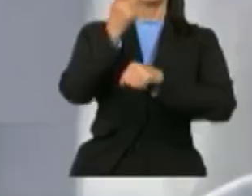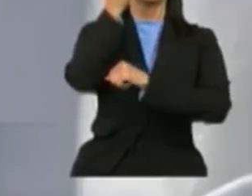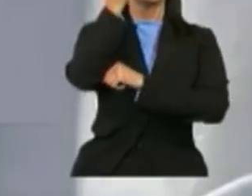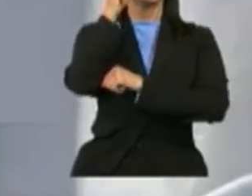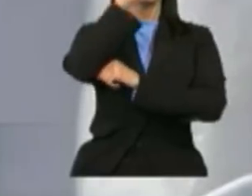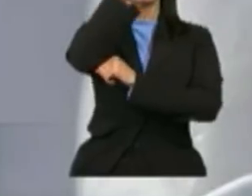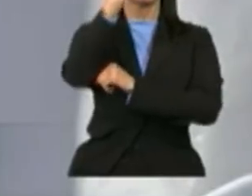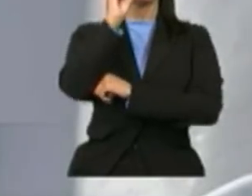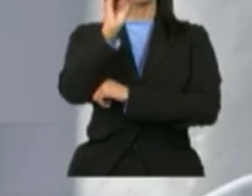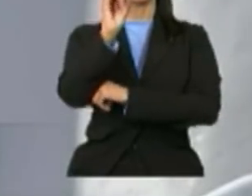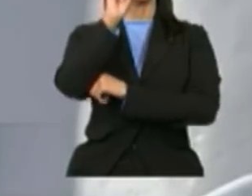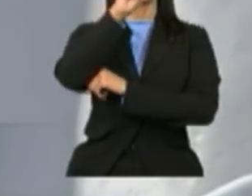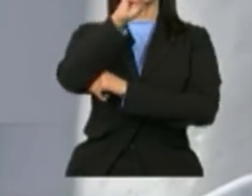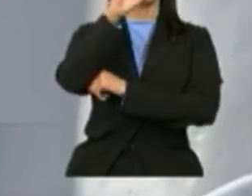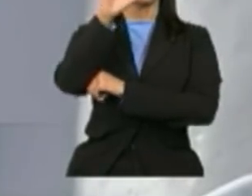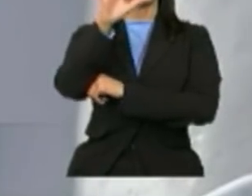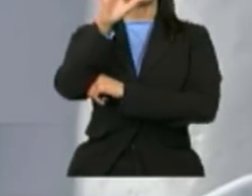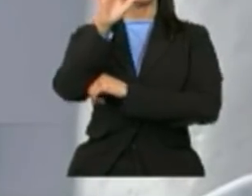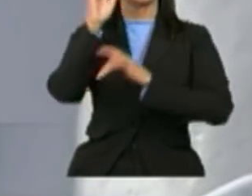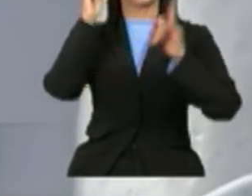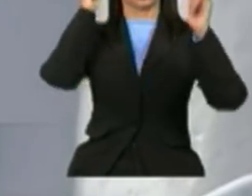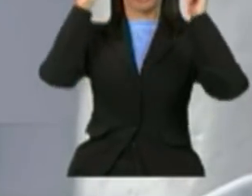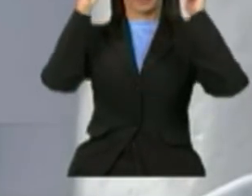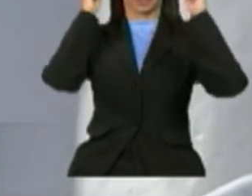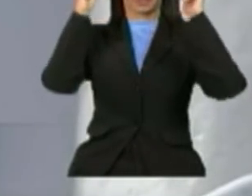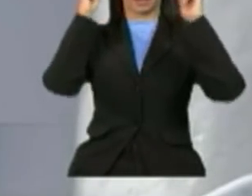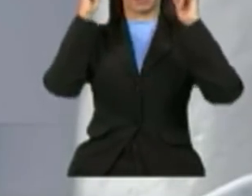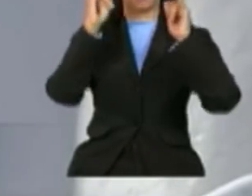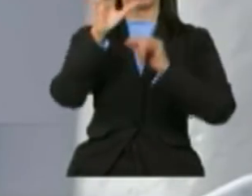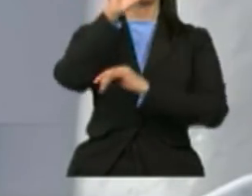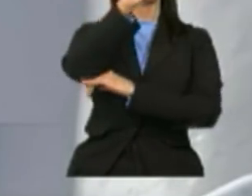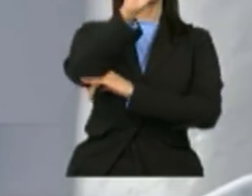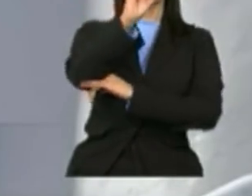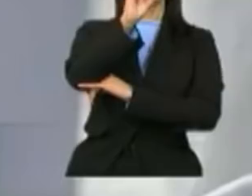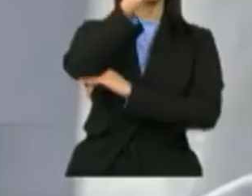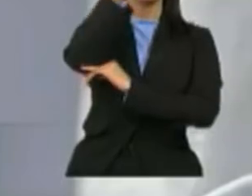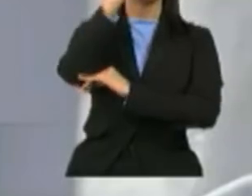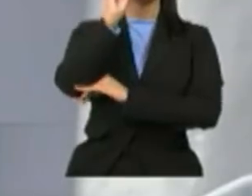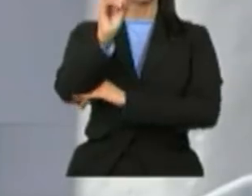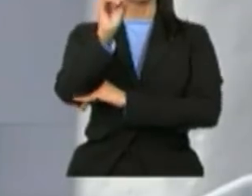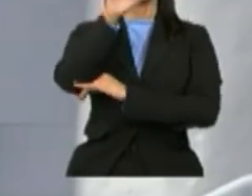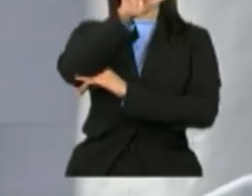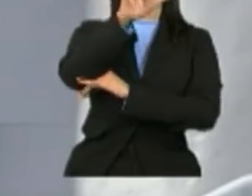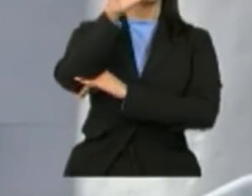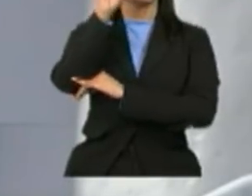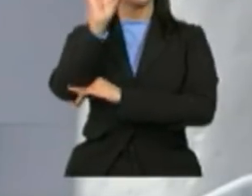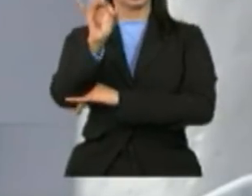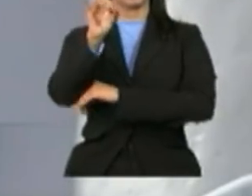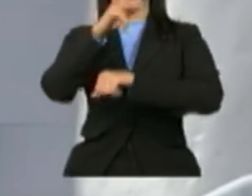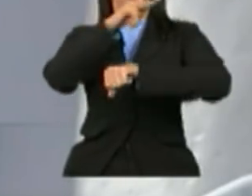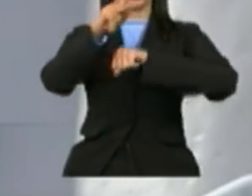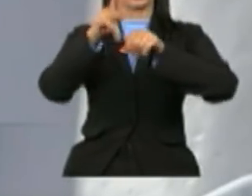11%, 45 a Santiago, 9%,